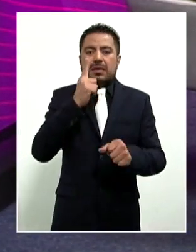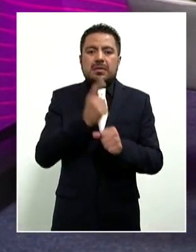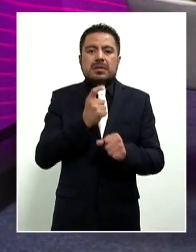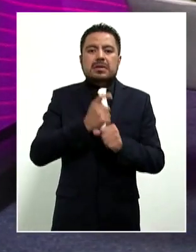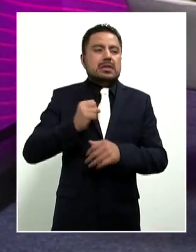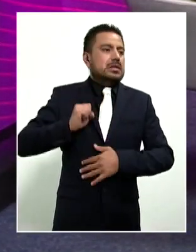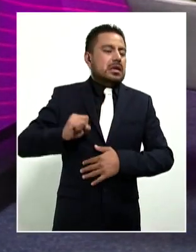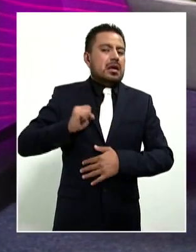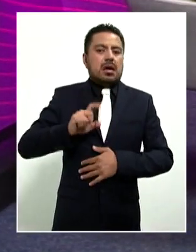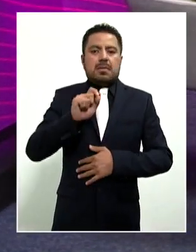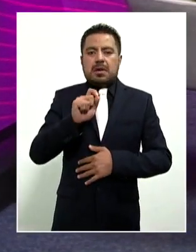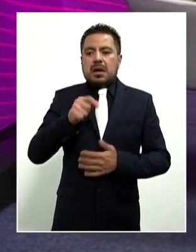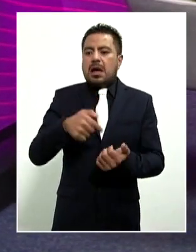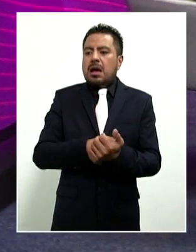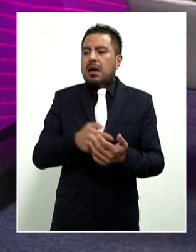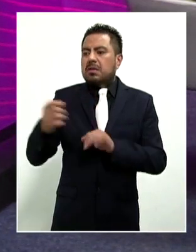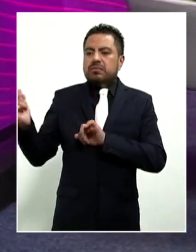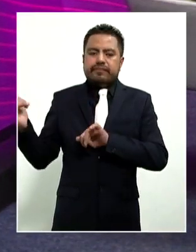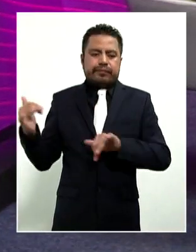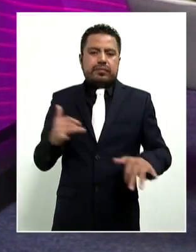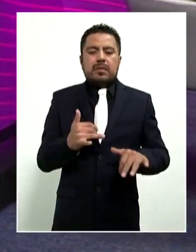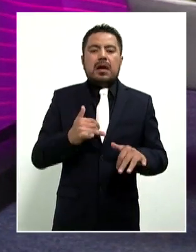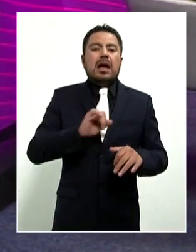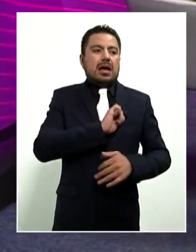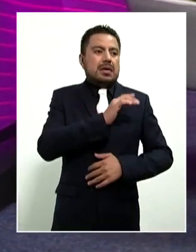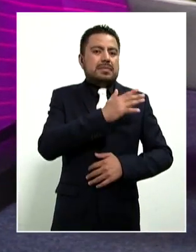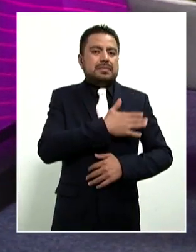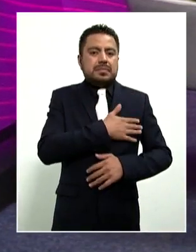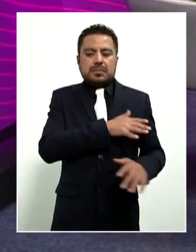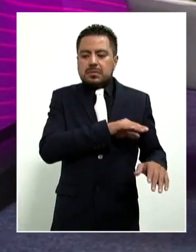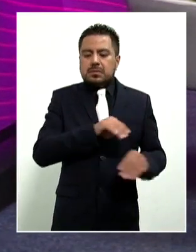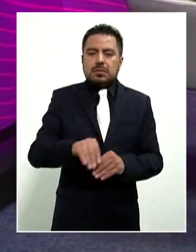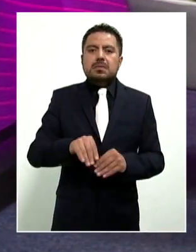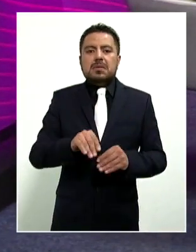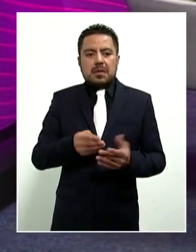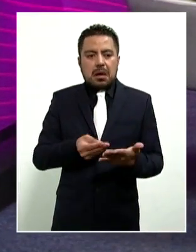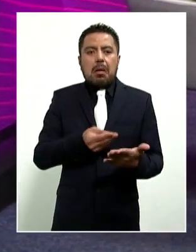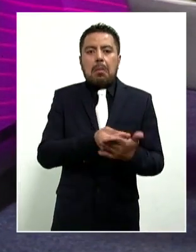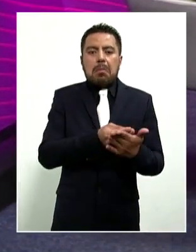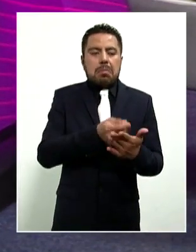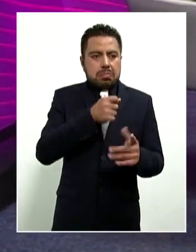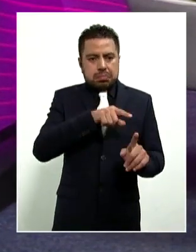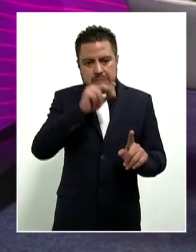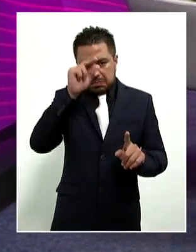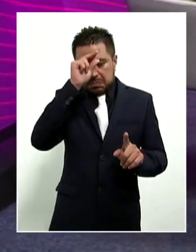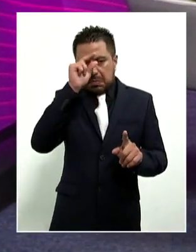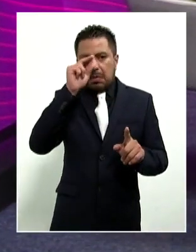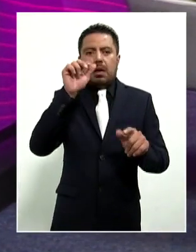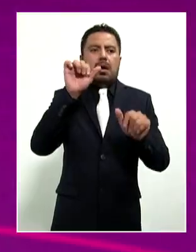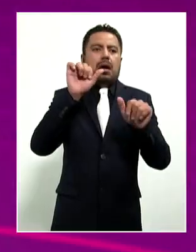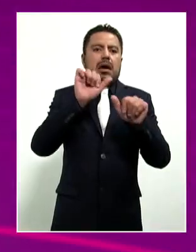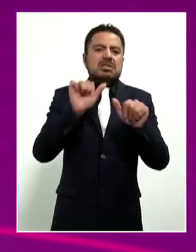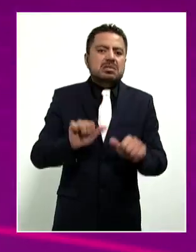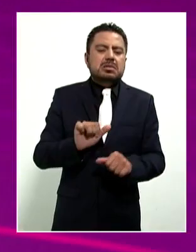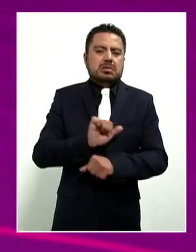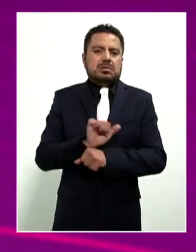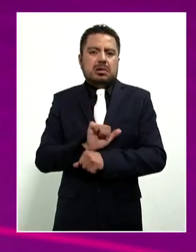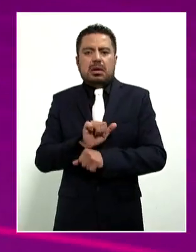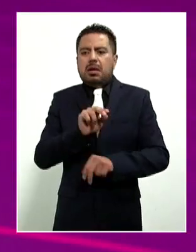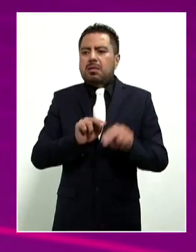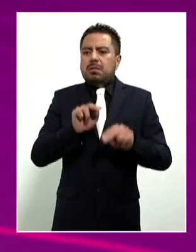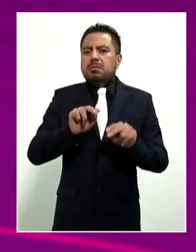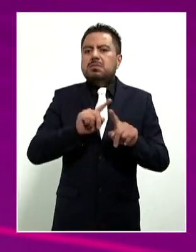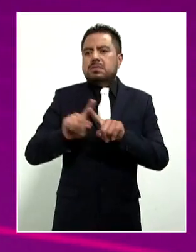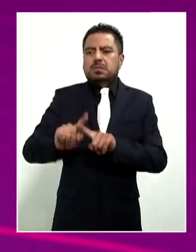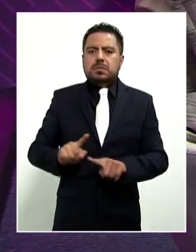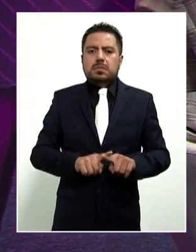del siglo XX de refugiados en México con refugiados españoles, refugiados que aportaron en lo científico, en lo intelectual, en lo artístico, a varios niveles